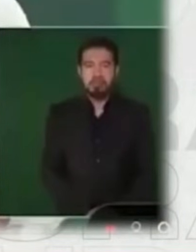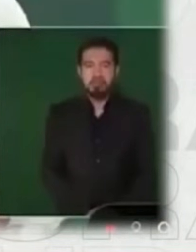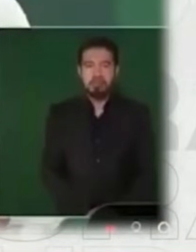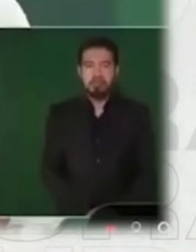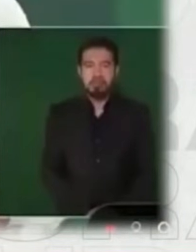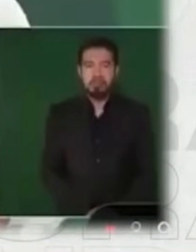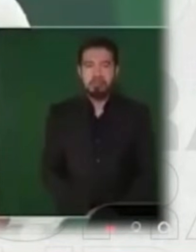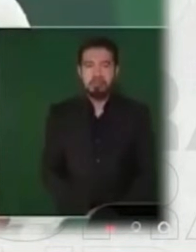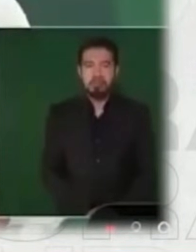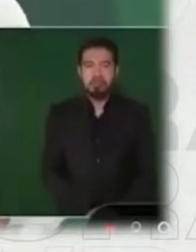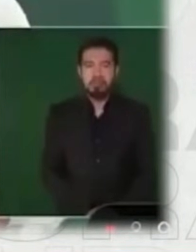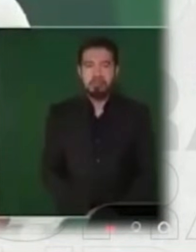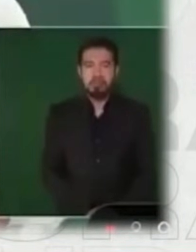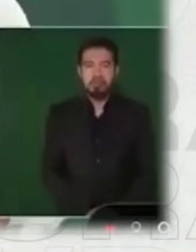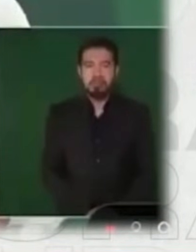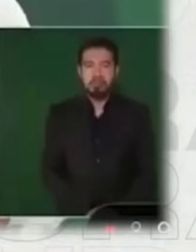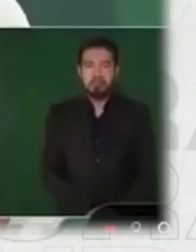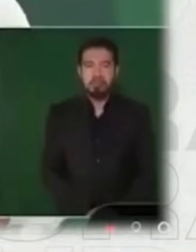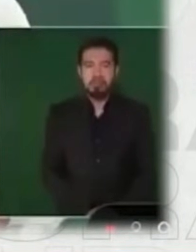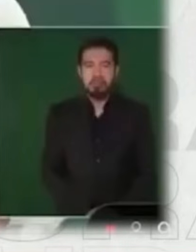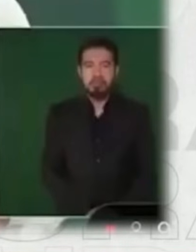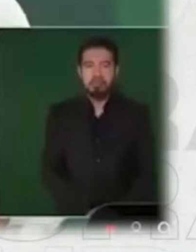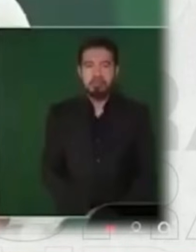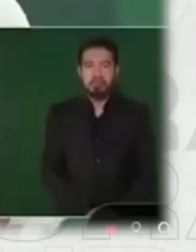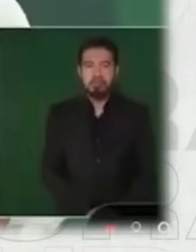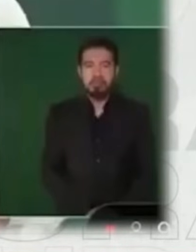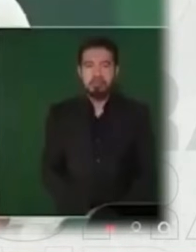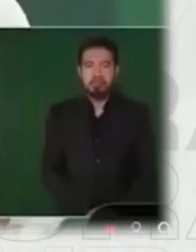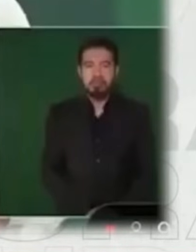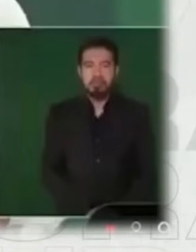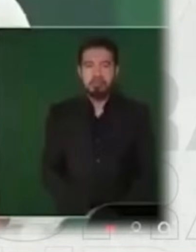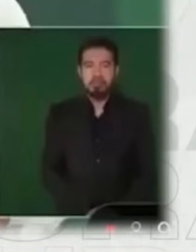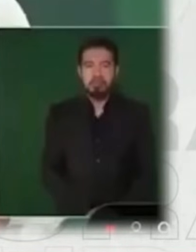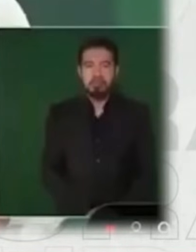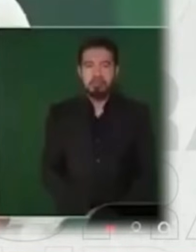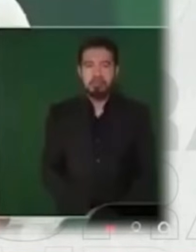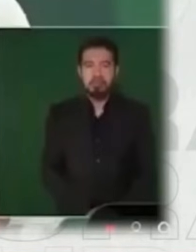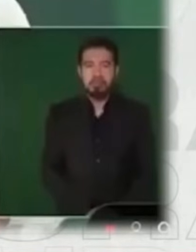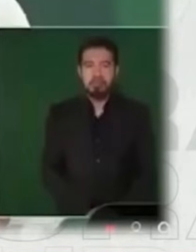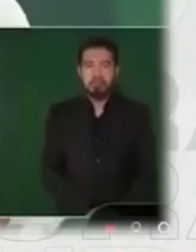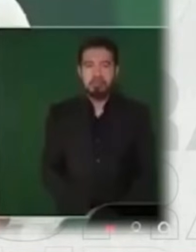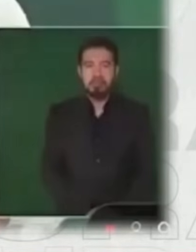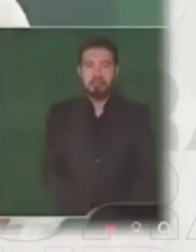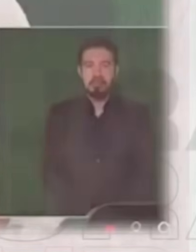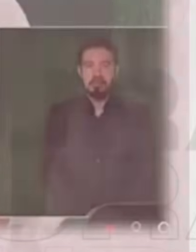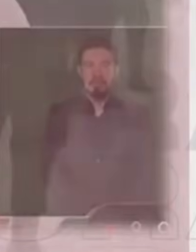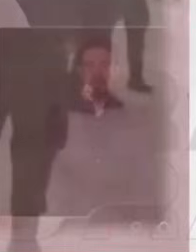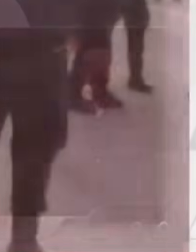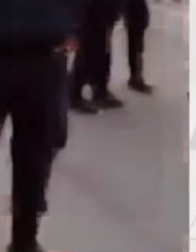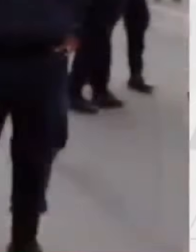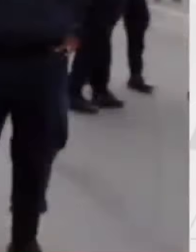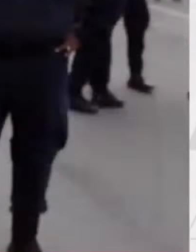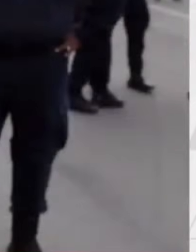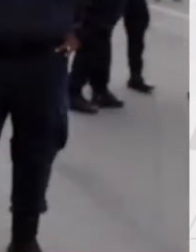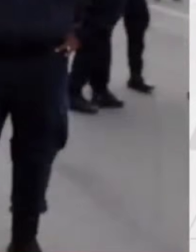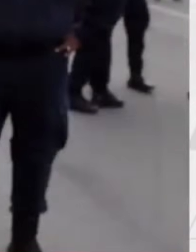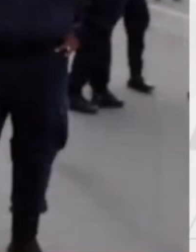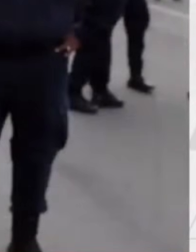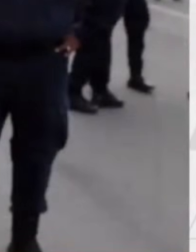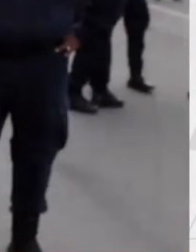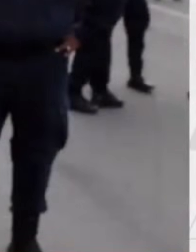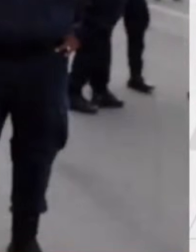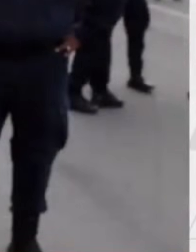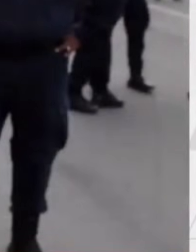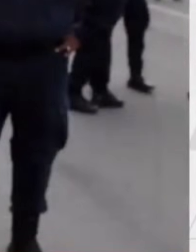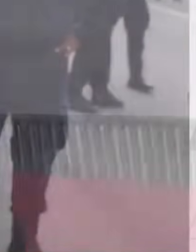de 175,000 personas asesinadas en su gobierno. Eso es todo, nada más, pero nada menos. Lo saludo en el año nuevo. No